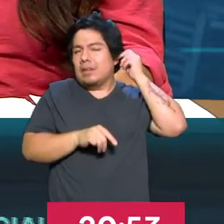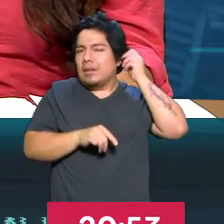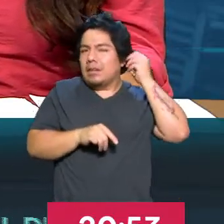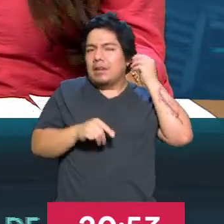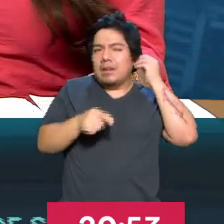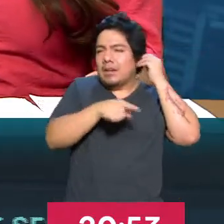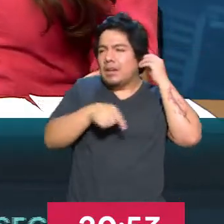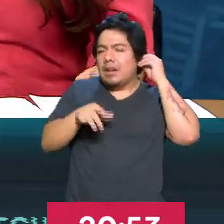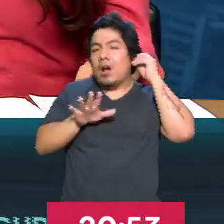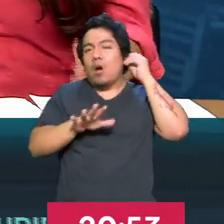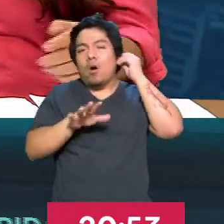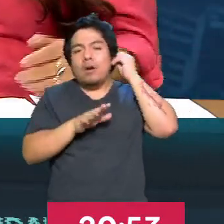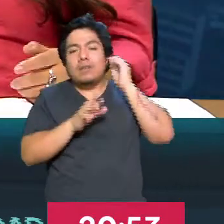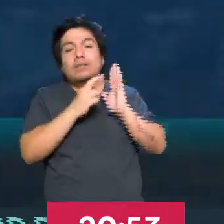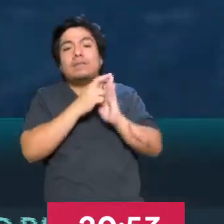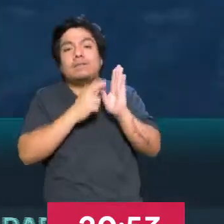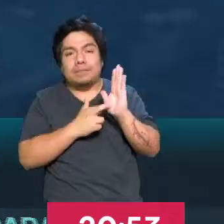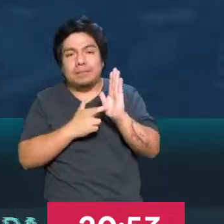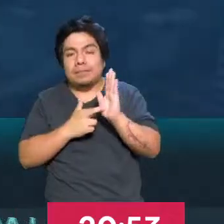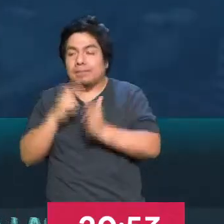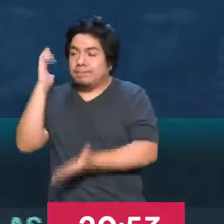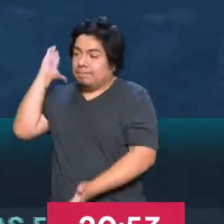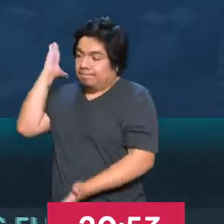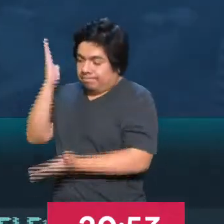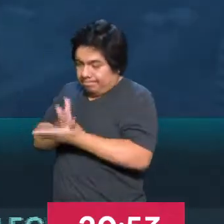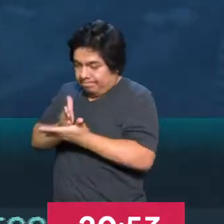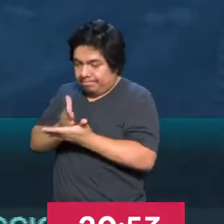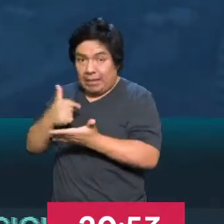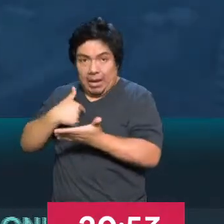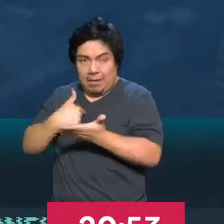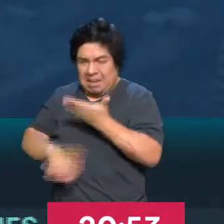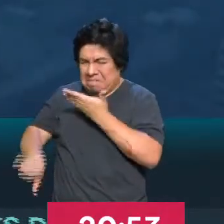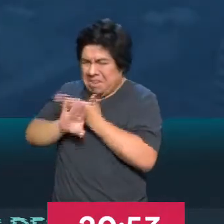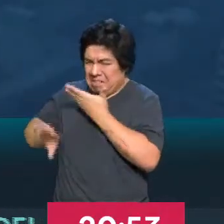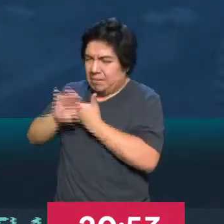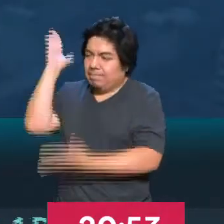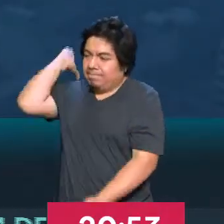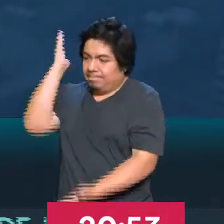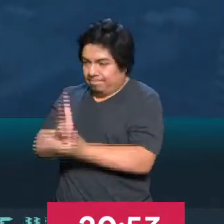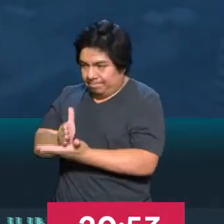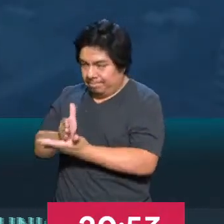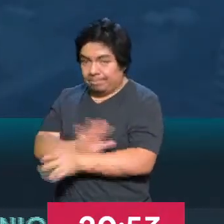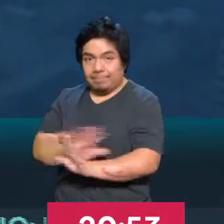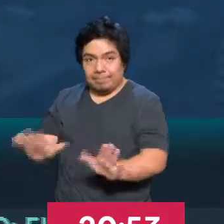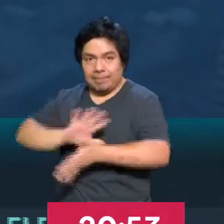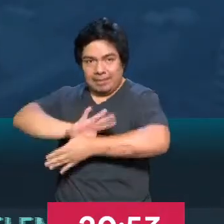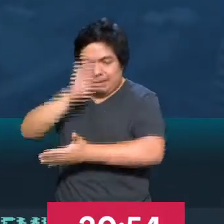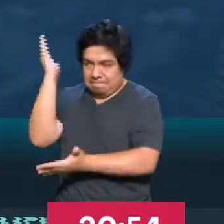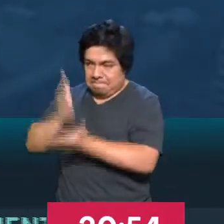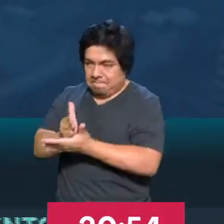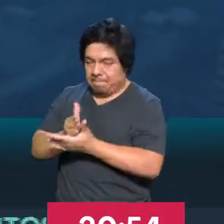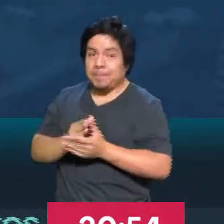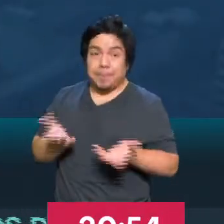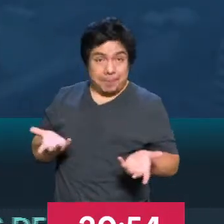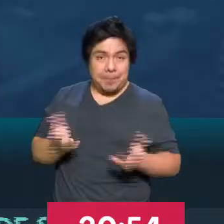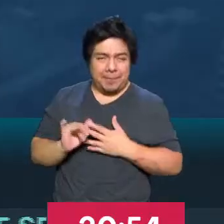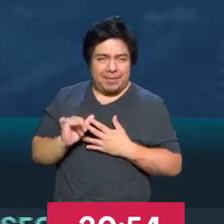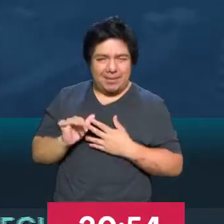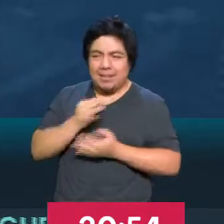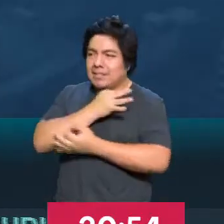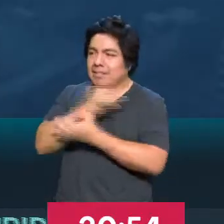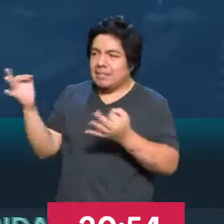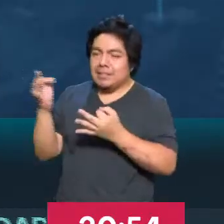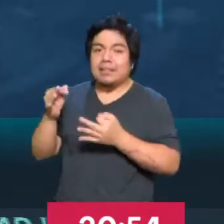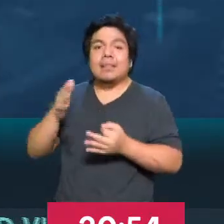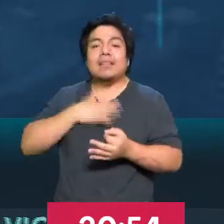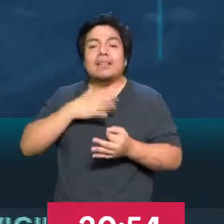que impusieron? Que cesara de inmediato el hostigamiento hacia mi persona y la discriminación, los actos, que se hiciera del conocimiento de toda